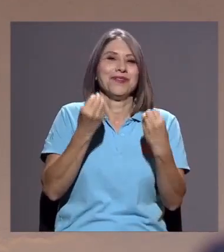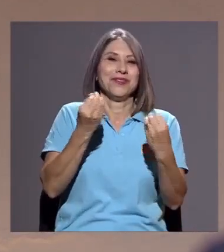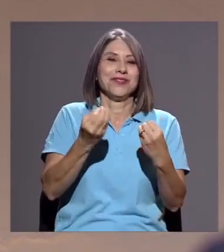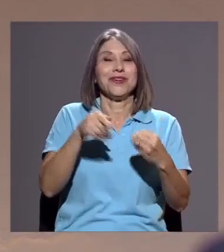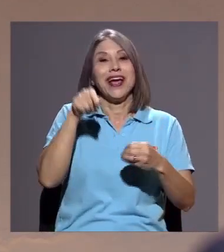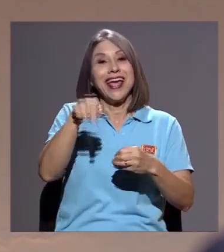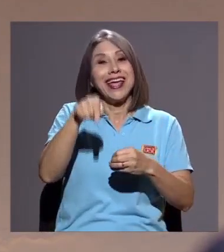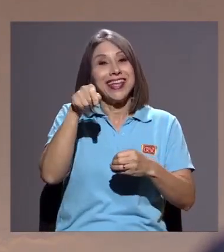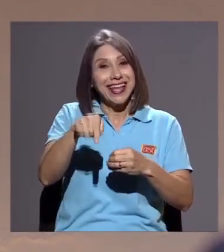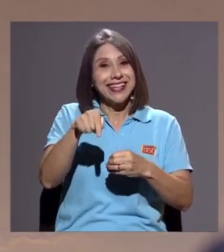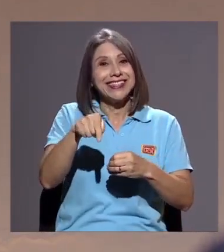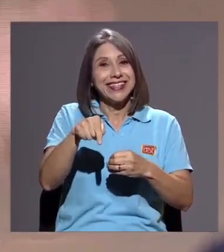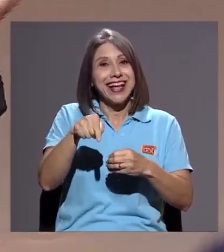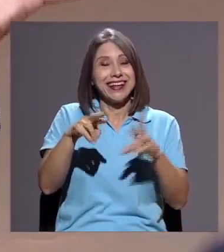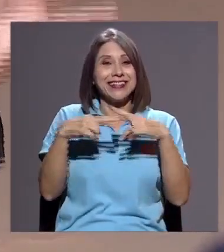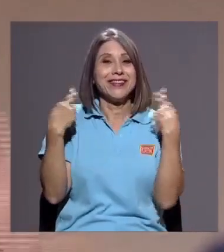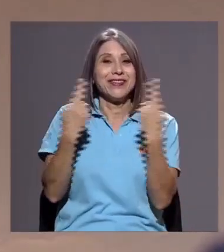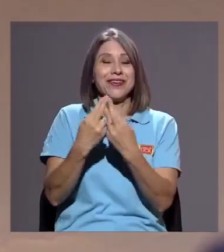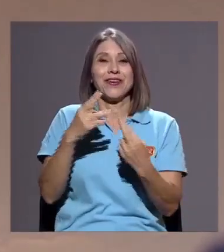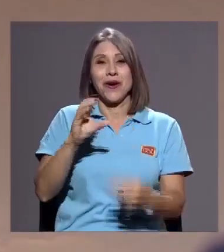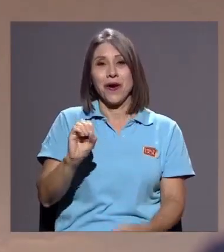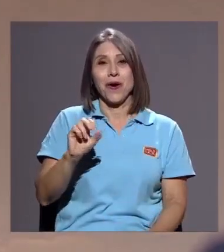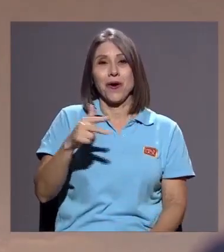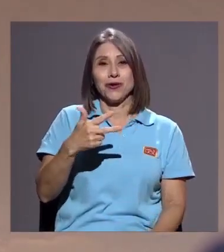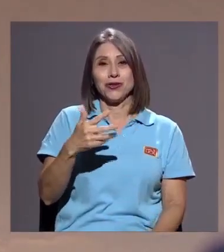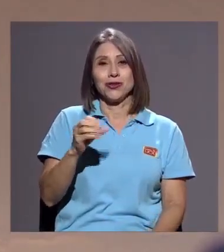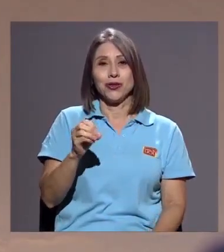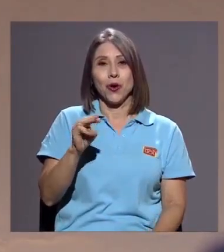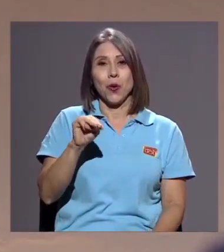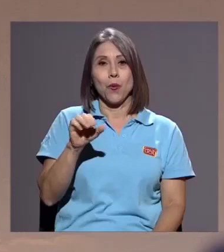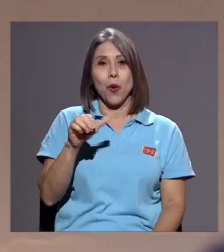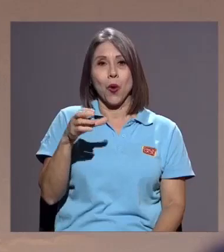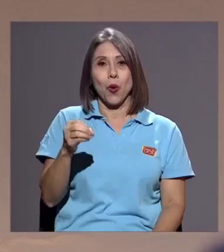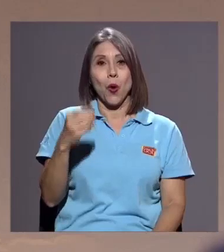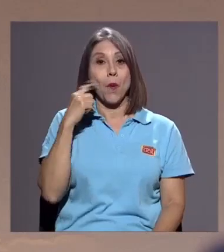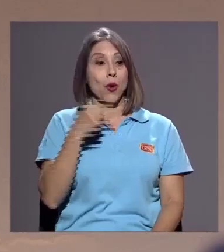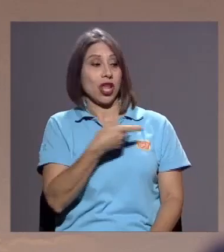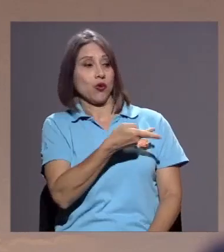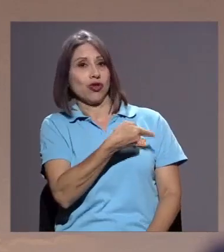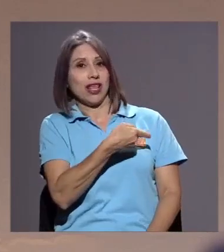Ochomogo. Porque ustedes 2, don Francisco no estaba,